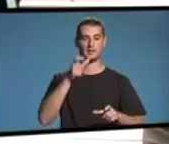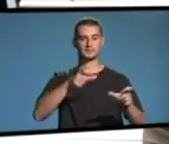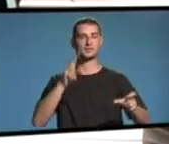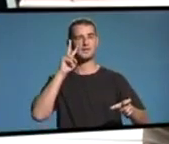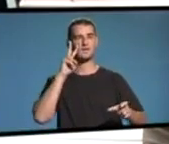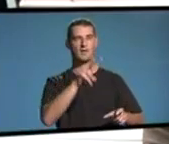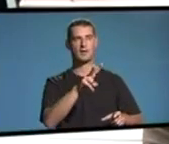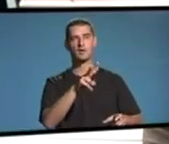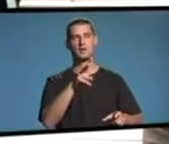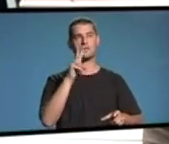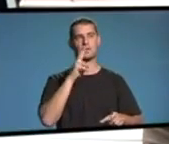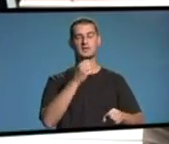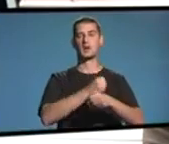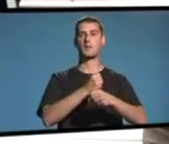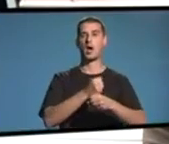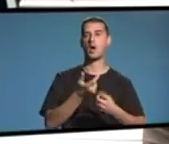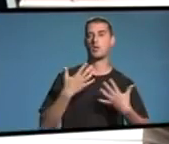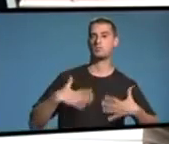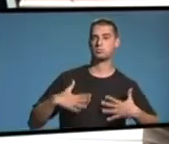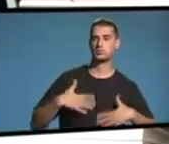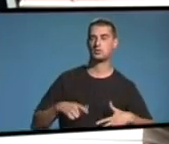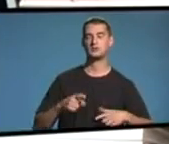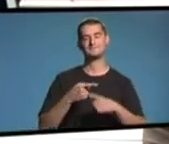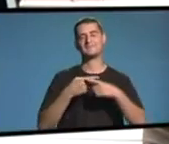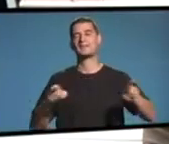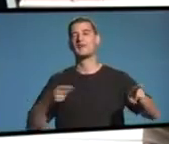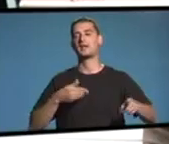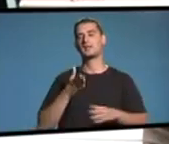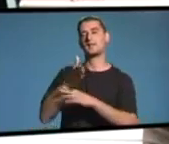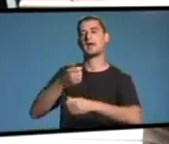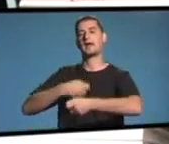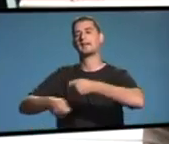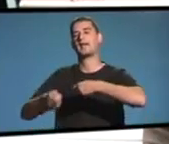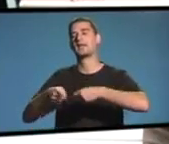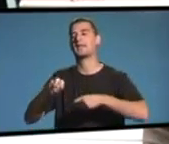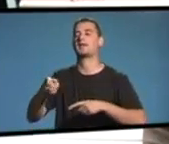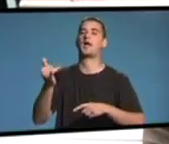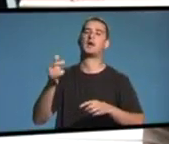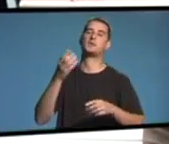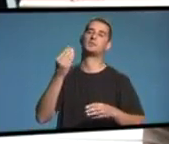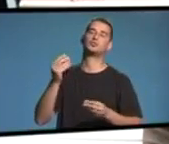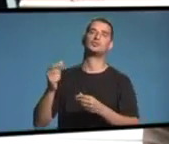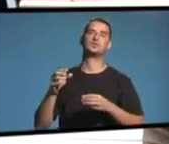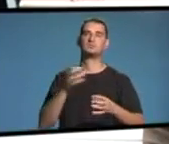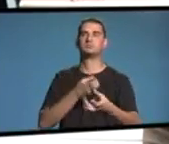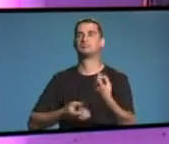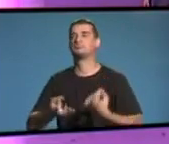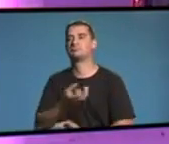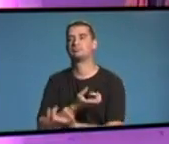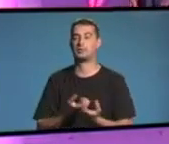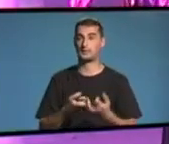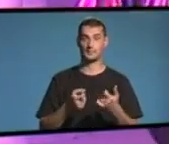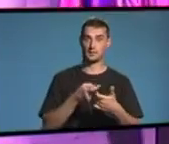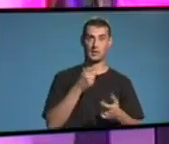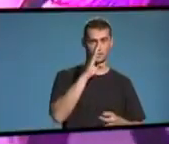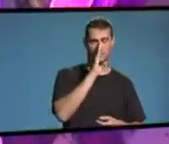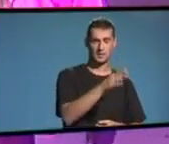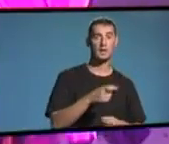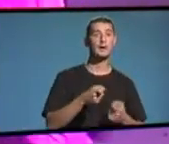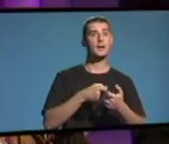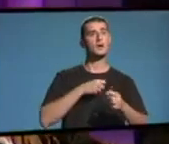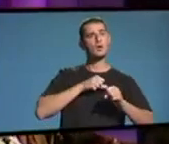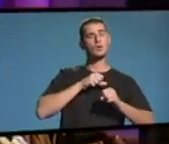para a unión de todos os produtores de produtos típicos e impulsar o que é a provincia de Lugo e os produtos de Lugo,